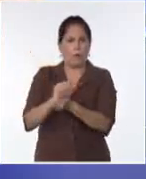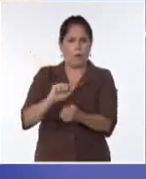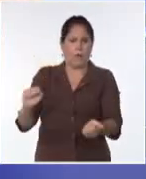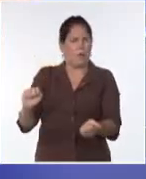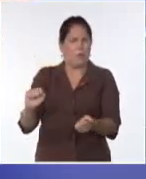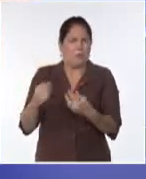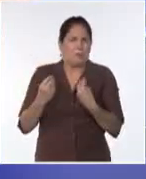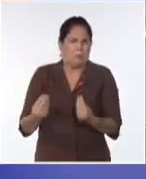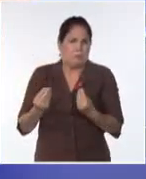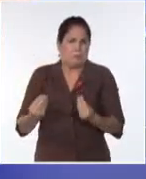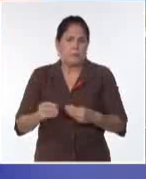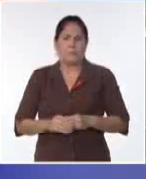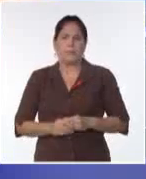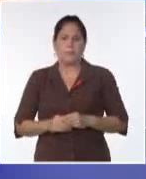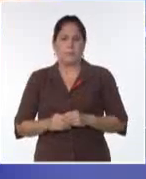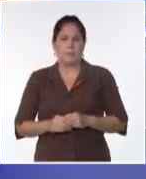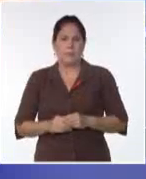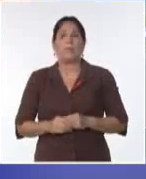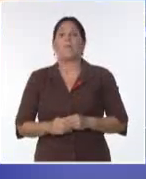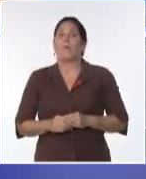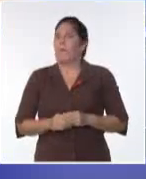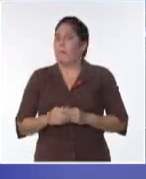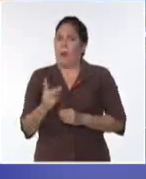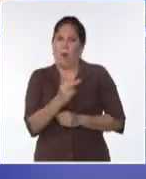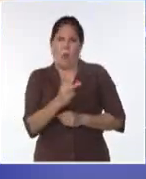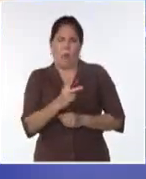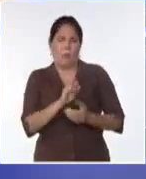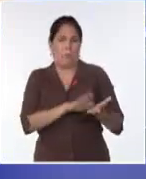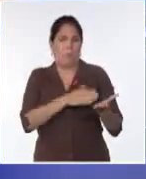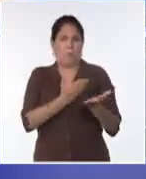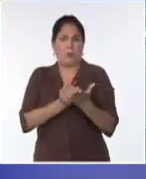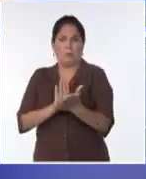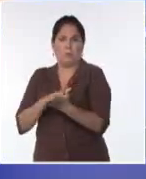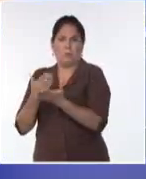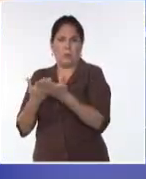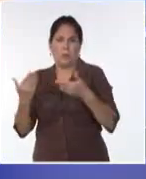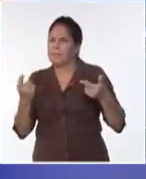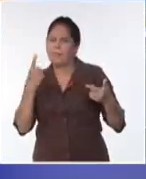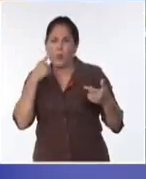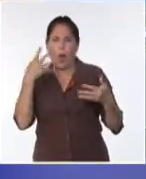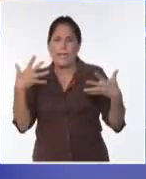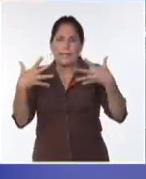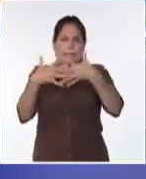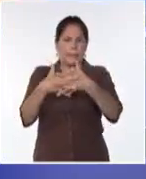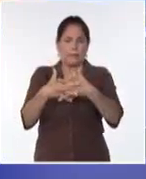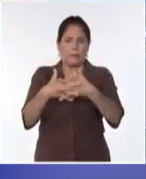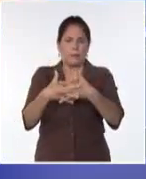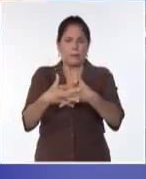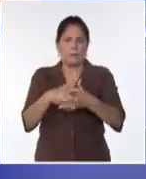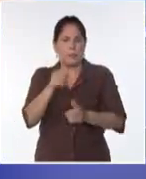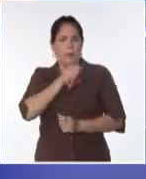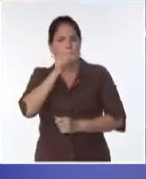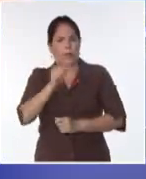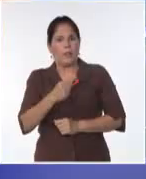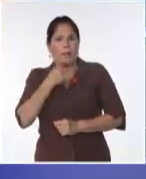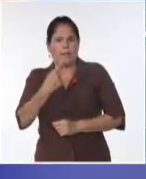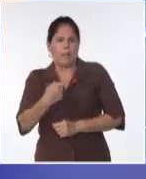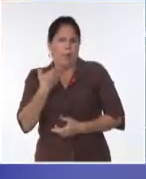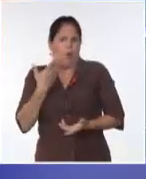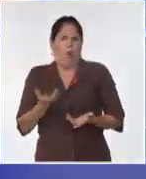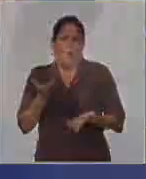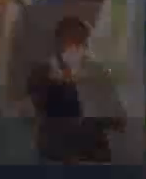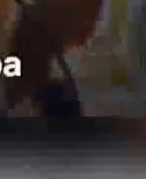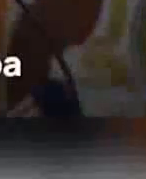el terrorismo. Ante tal discordancia, los propios periodistas estadounidenses preguntan ¿cómo es posible esa